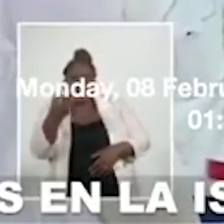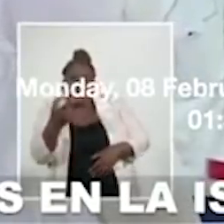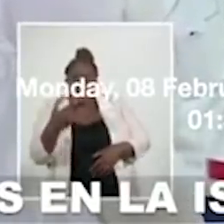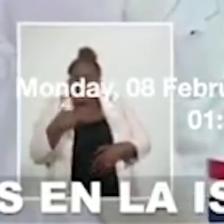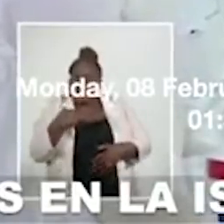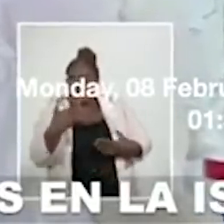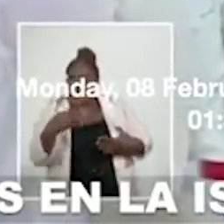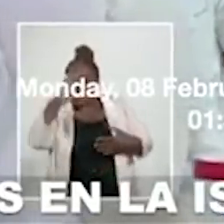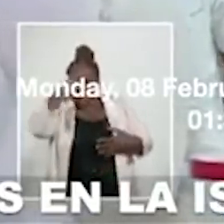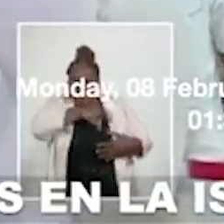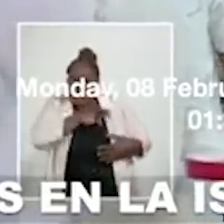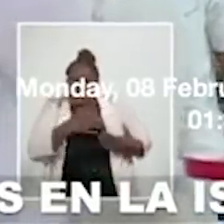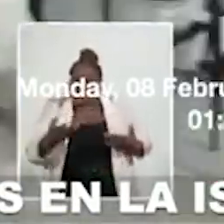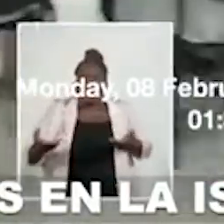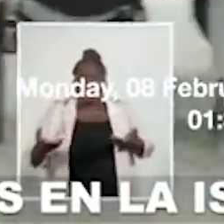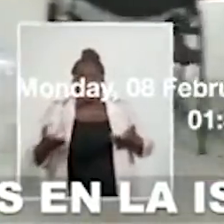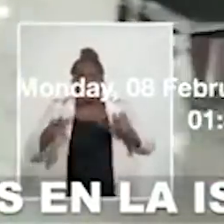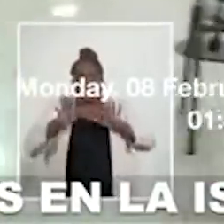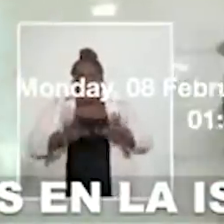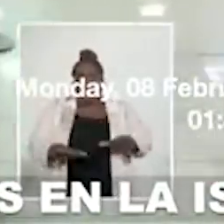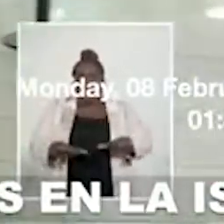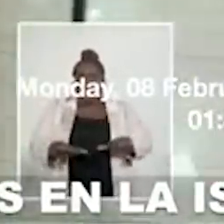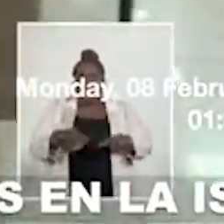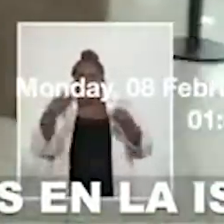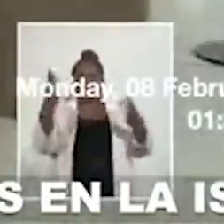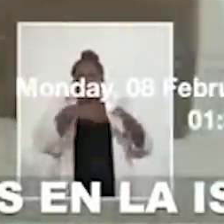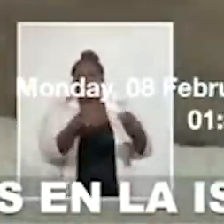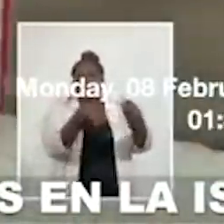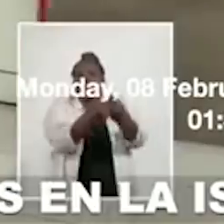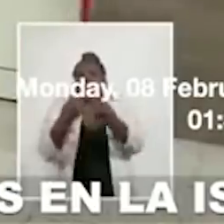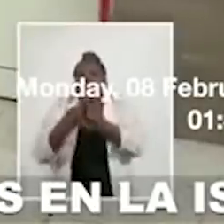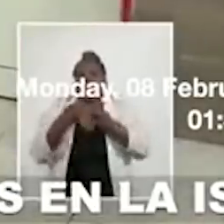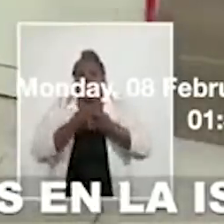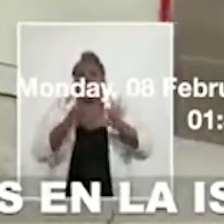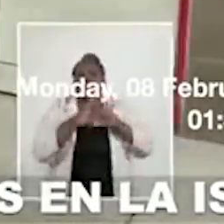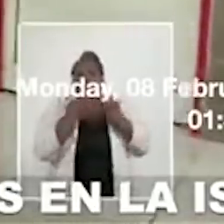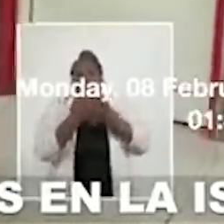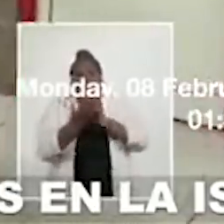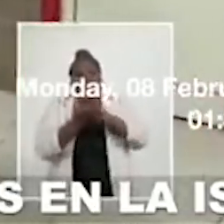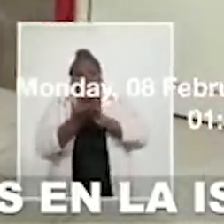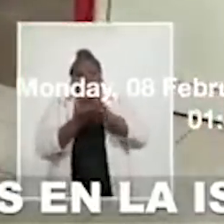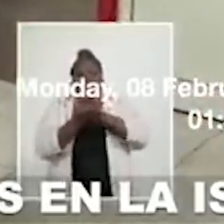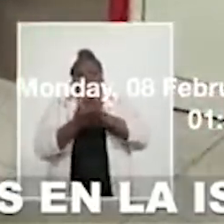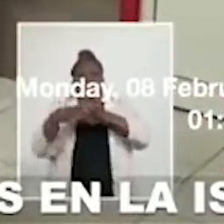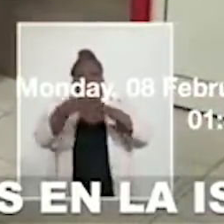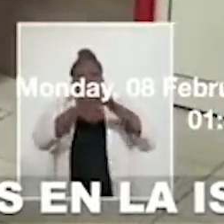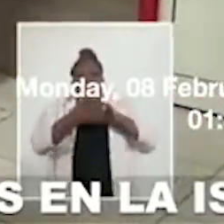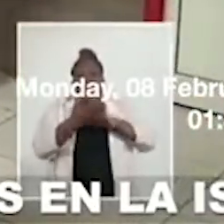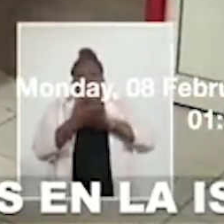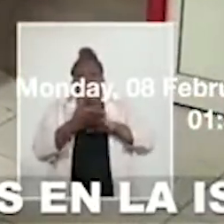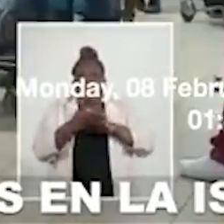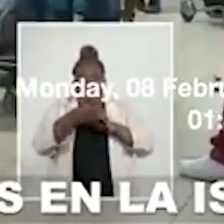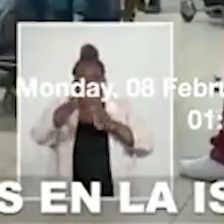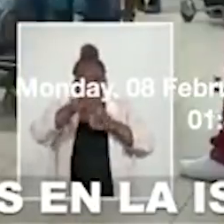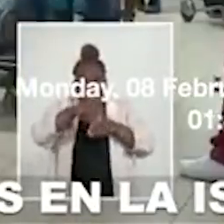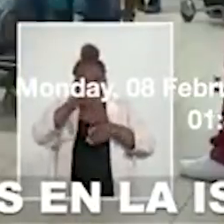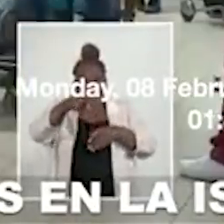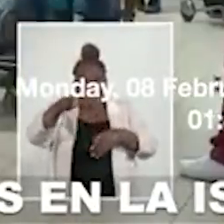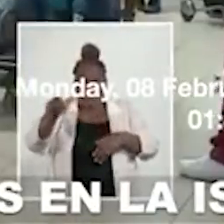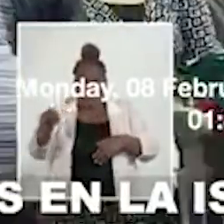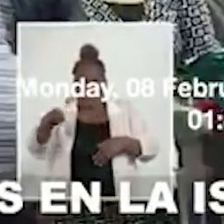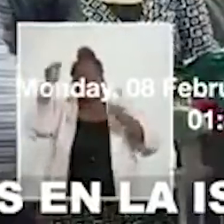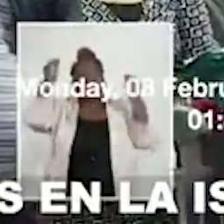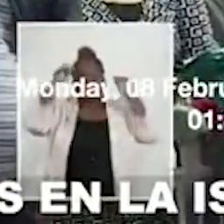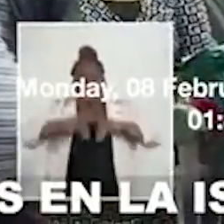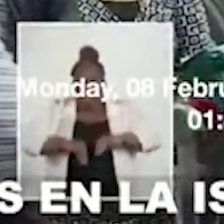sucediendo las aerolíneas han dicho por ejemplo american airlines mantendrá los vuelos de la próxima semana del jueves 11 y viernes